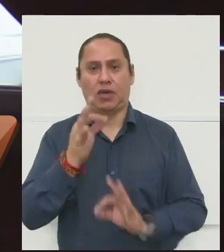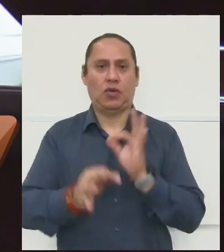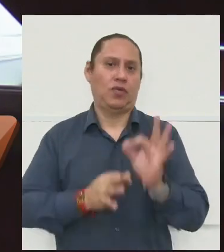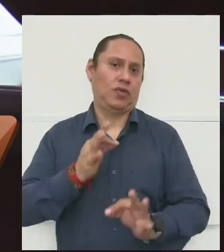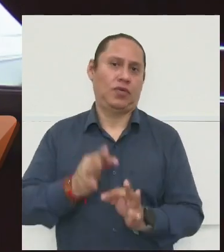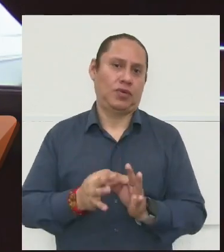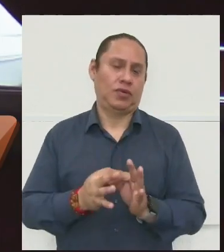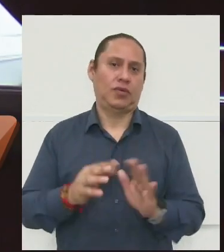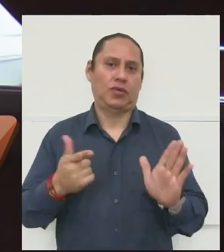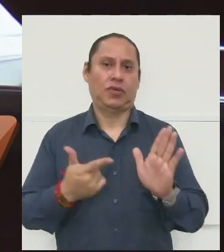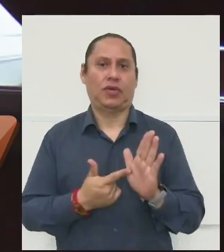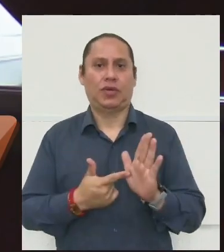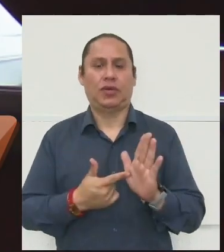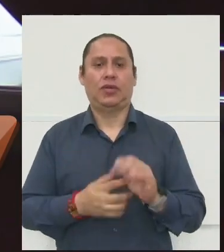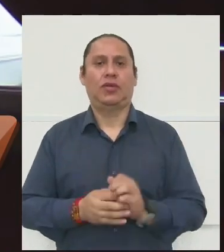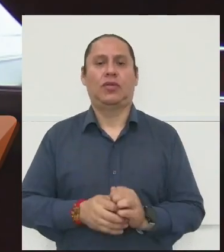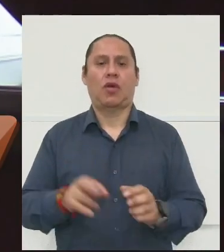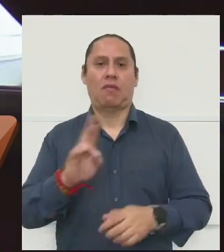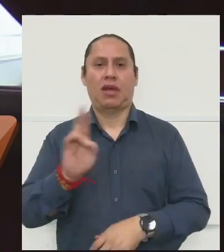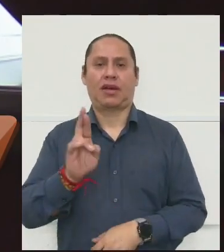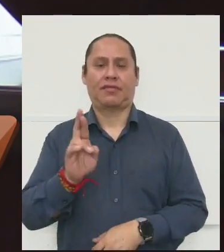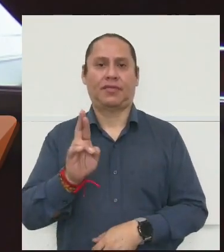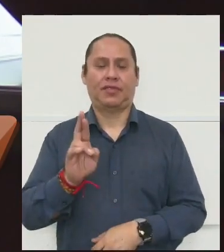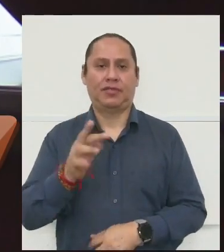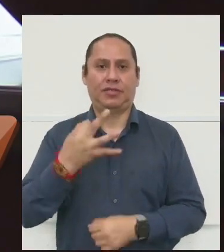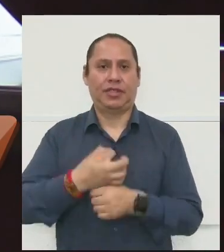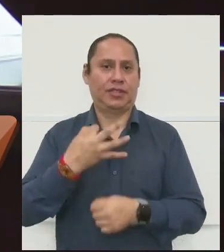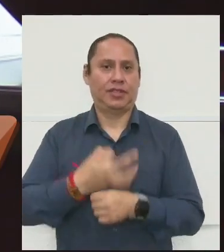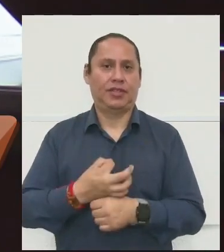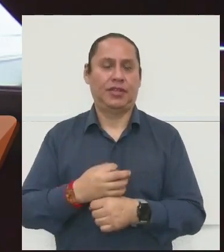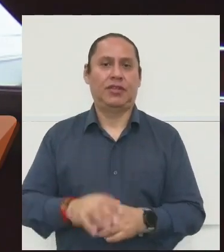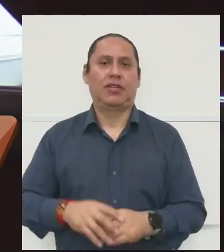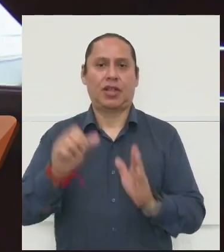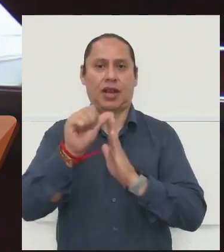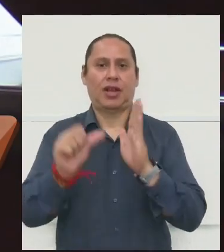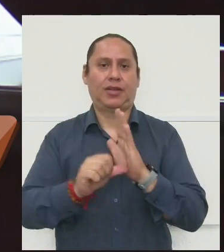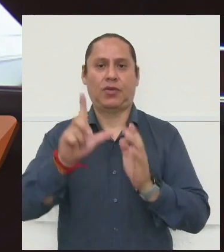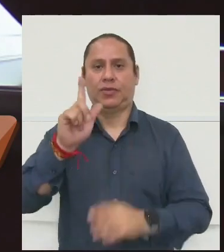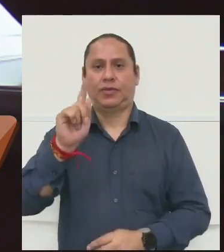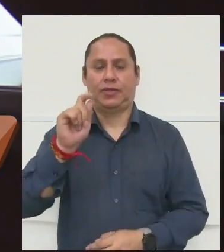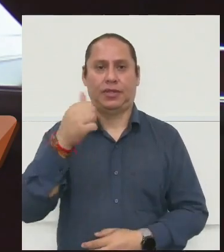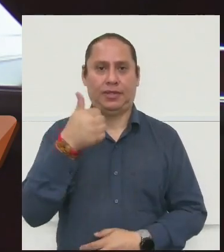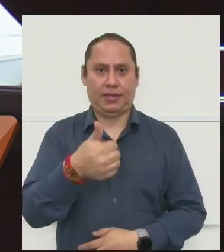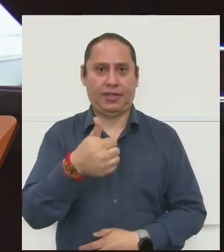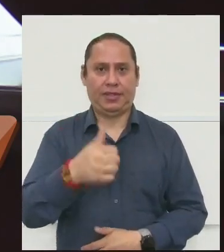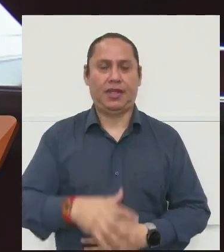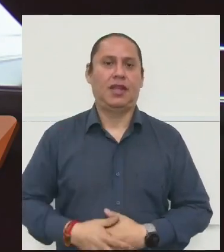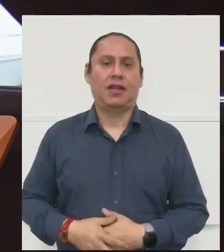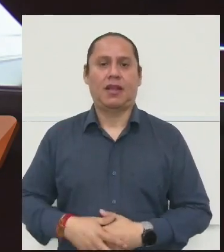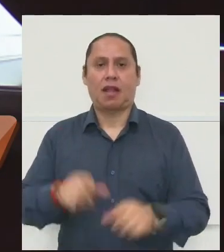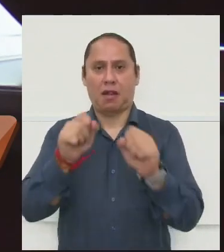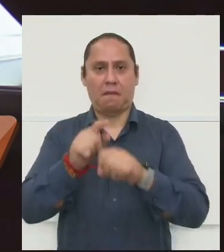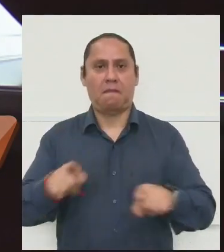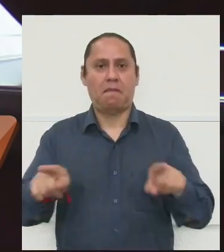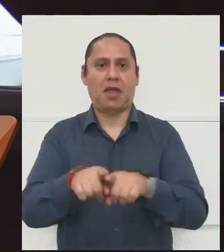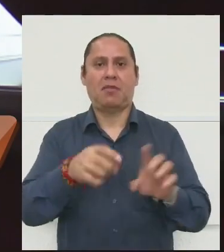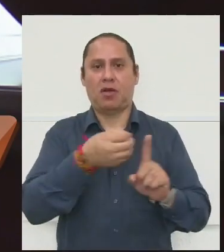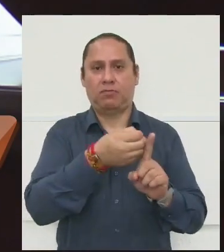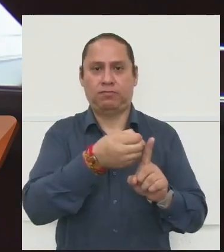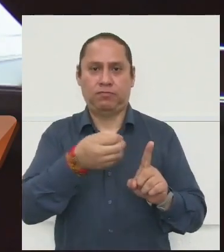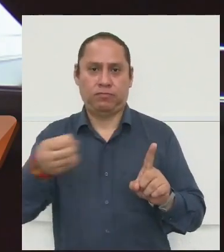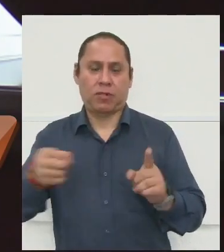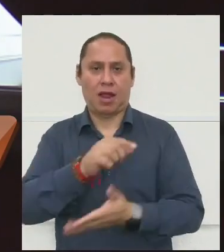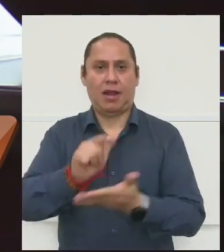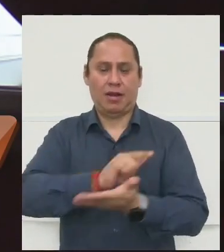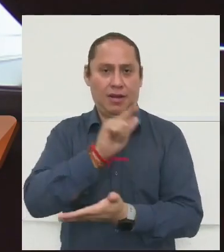conformidad con lo prescrito en el párrafo tercero del artículo 76 del mismo ordenamiento